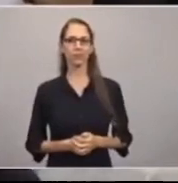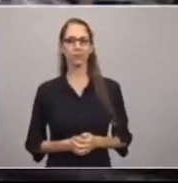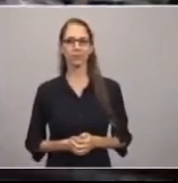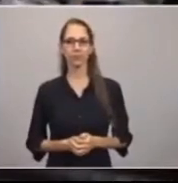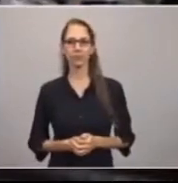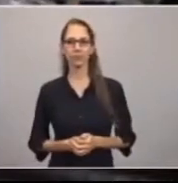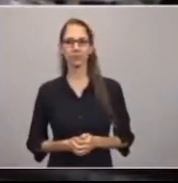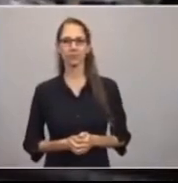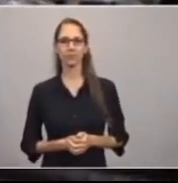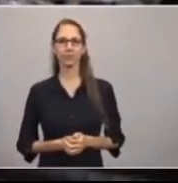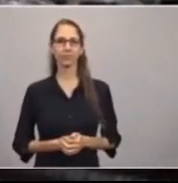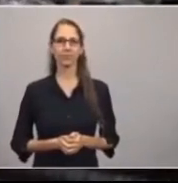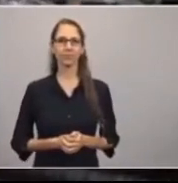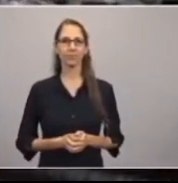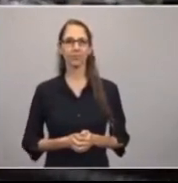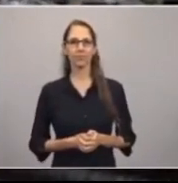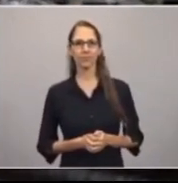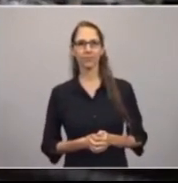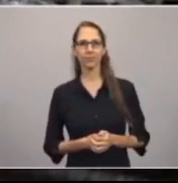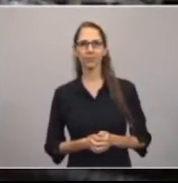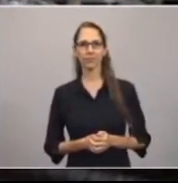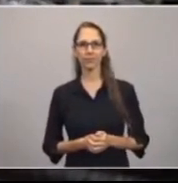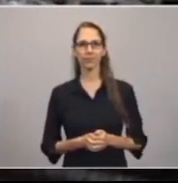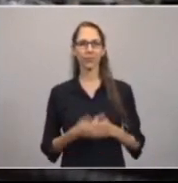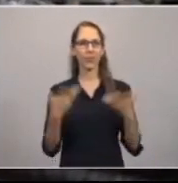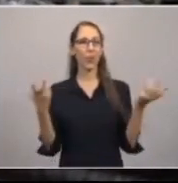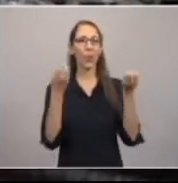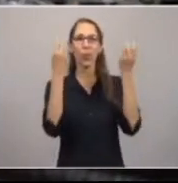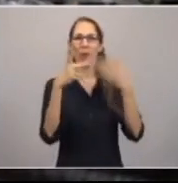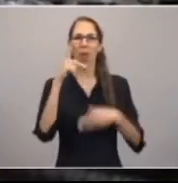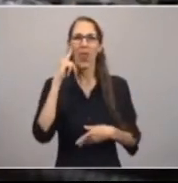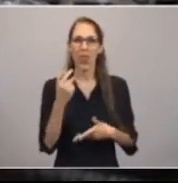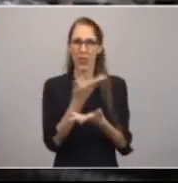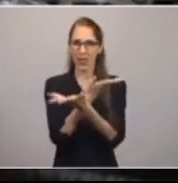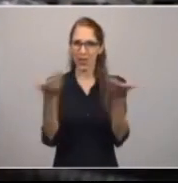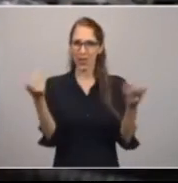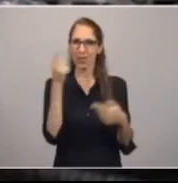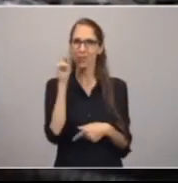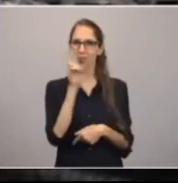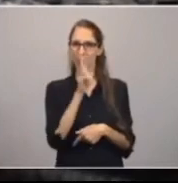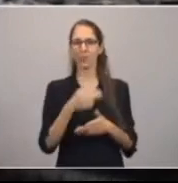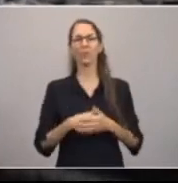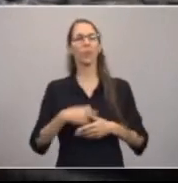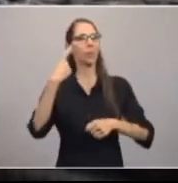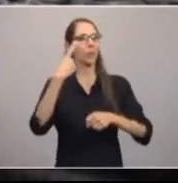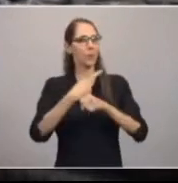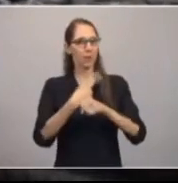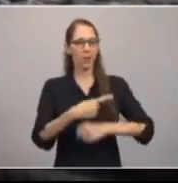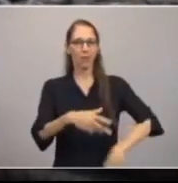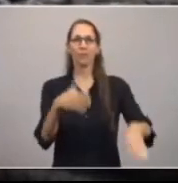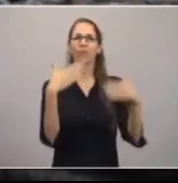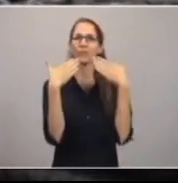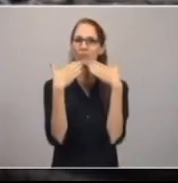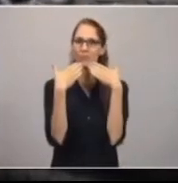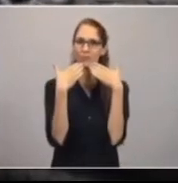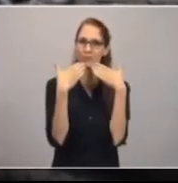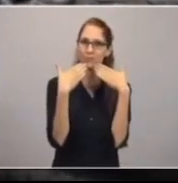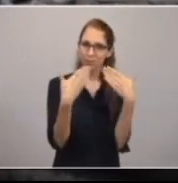buenos días a todos y a todas. Empiezo agradeciendo a quien nos invita siempre,